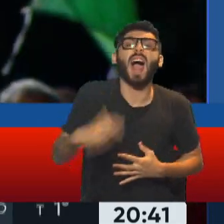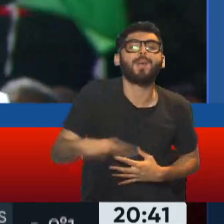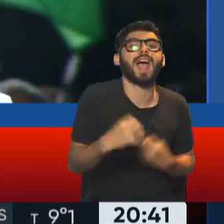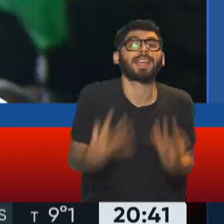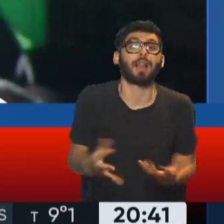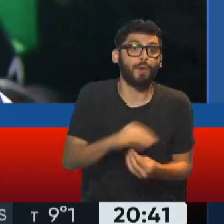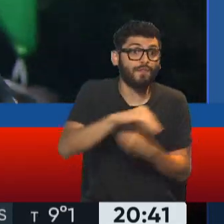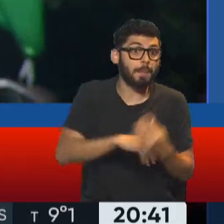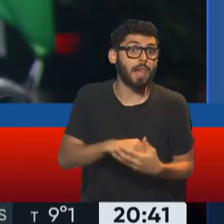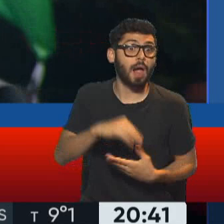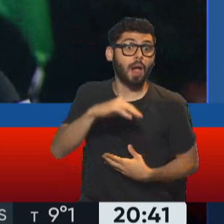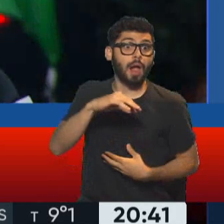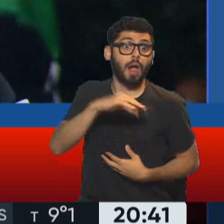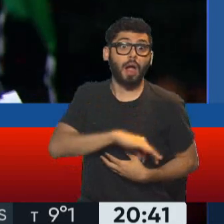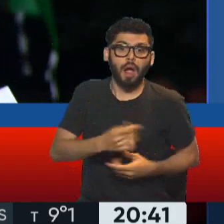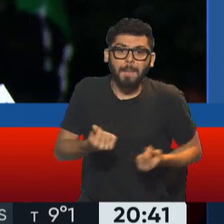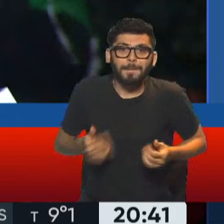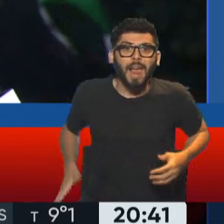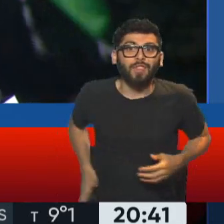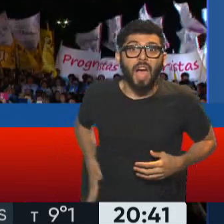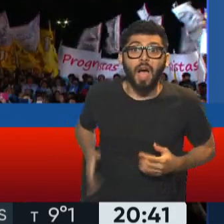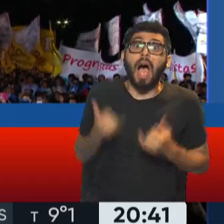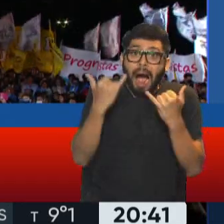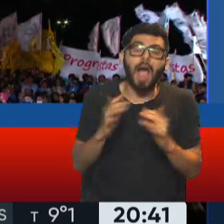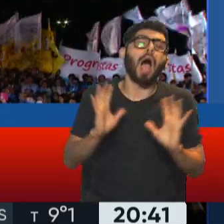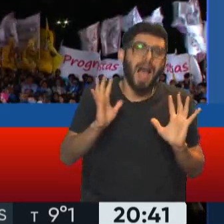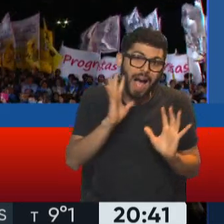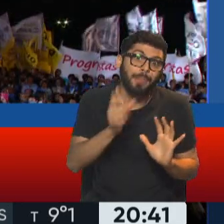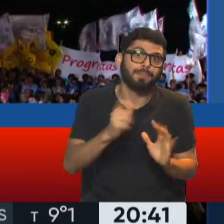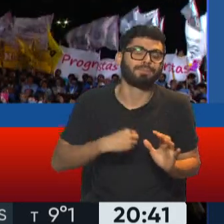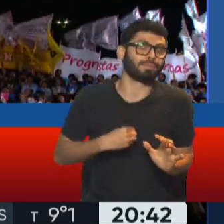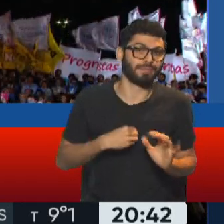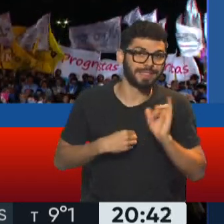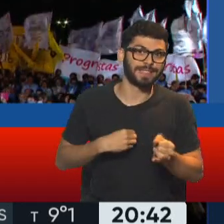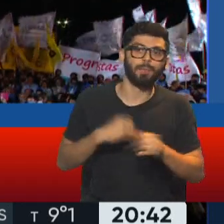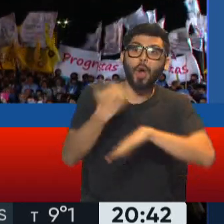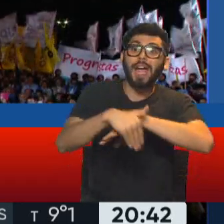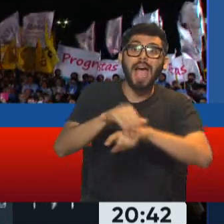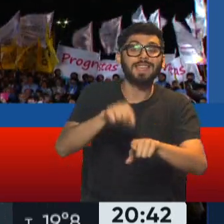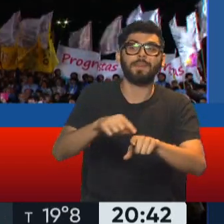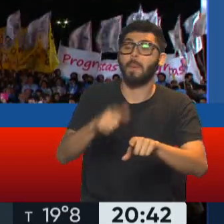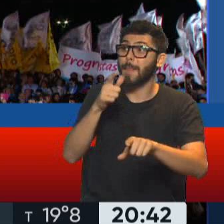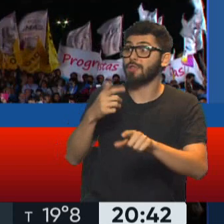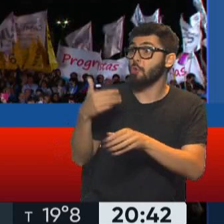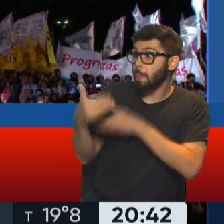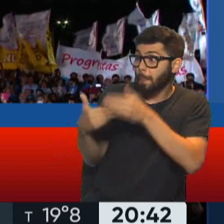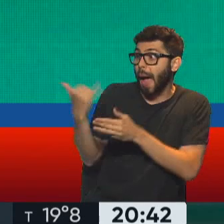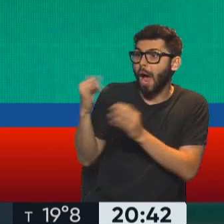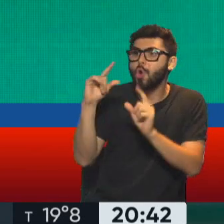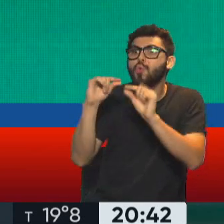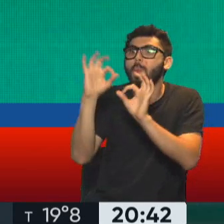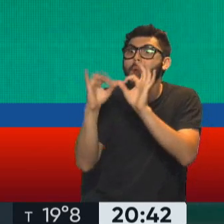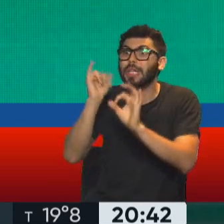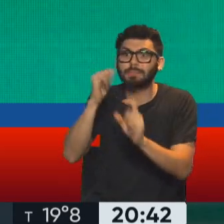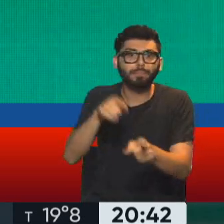de las familias, tiene que verse en el consumo, tiene que verse en la calle. Eso me parece que todavía, Osvaldo, no se ha visto. No se vio, y así